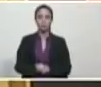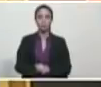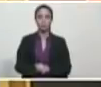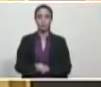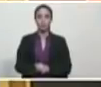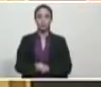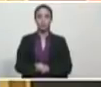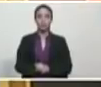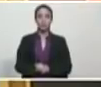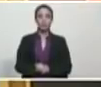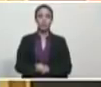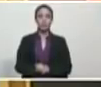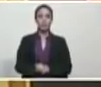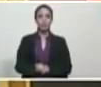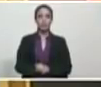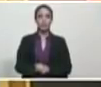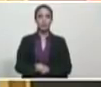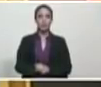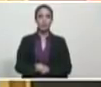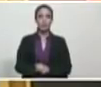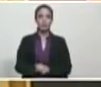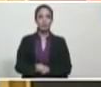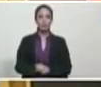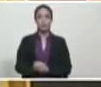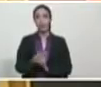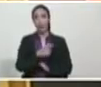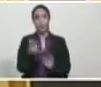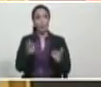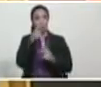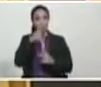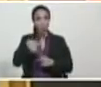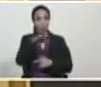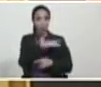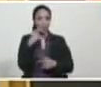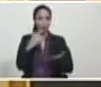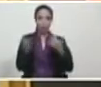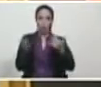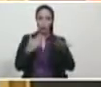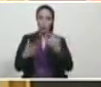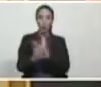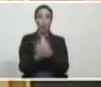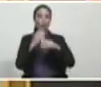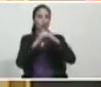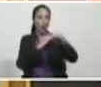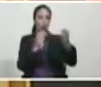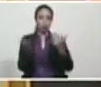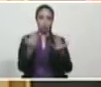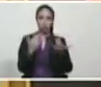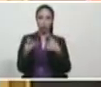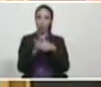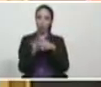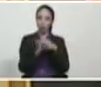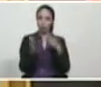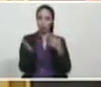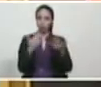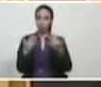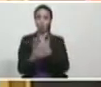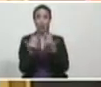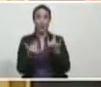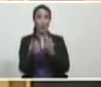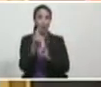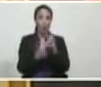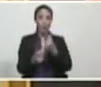reactivación empresarial, para movilizar al pueblo de forma eficiente, efectiva y eficaz, y de esta forma romper el cerco